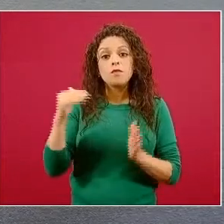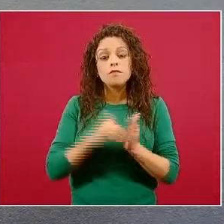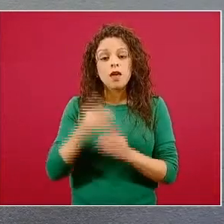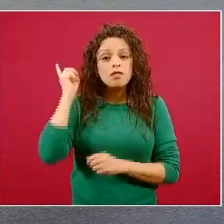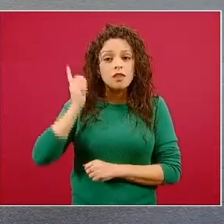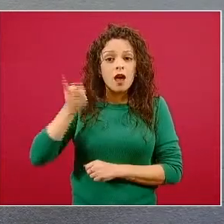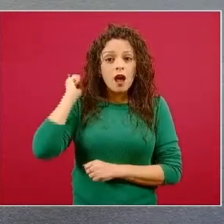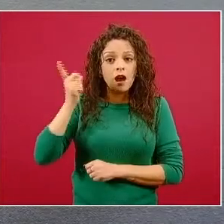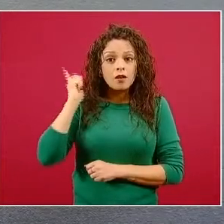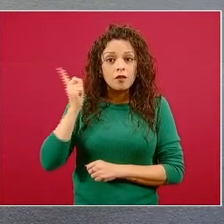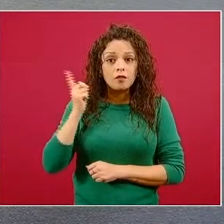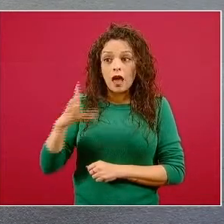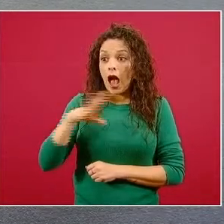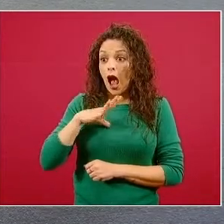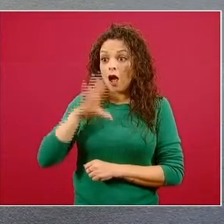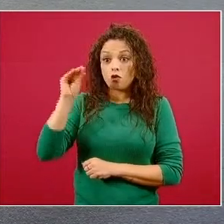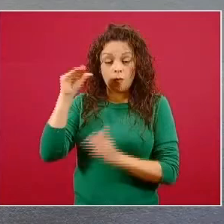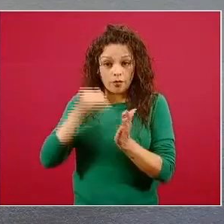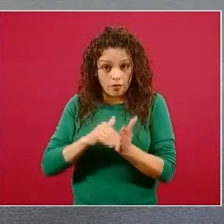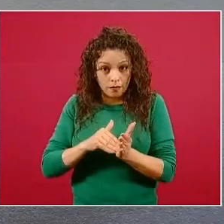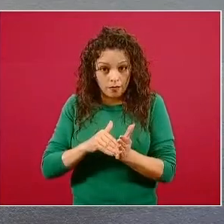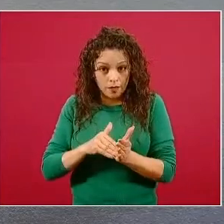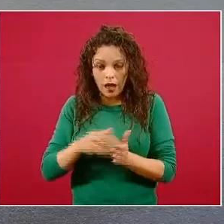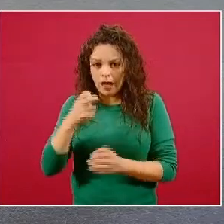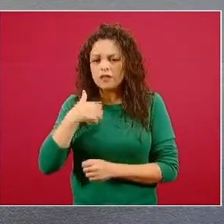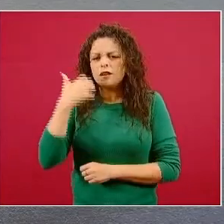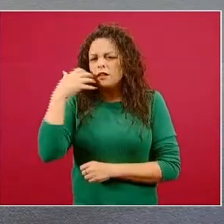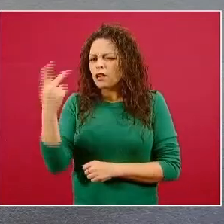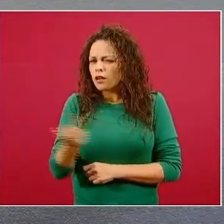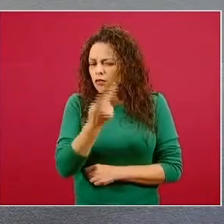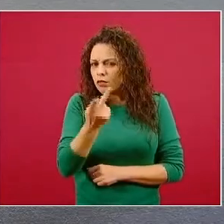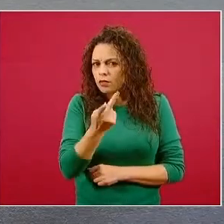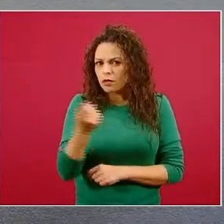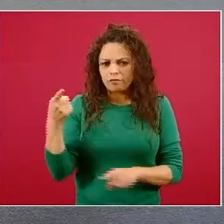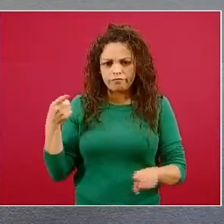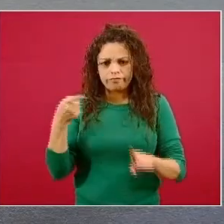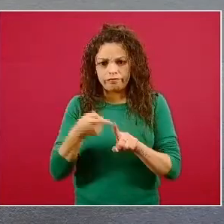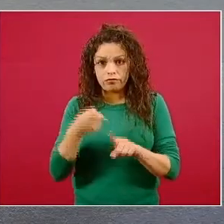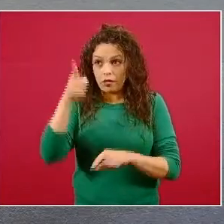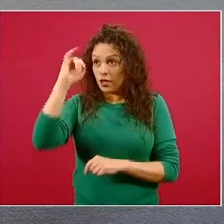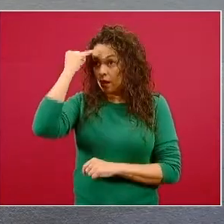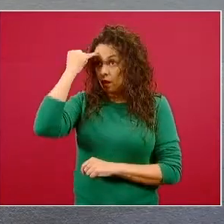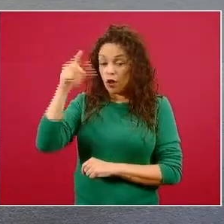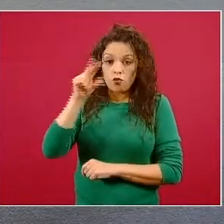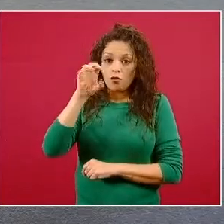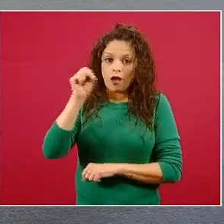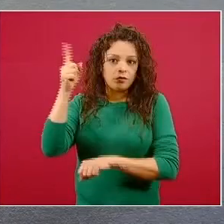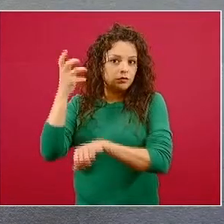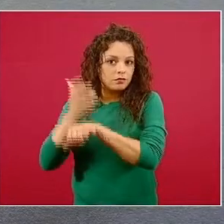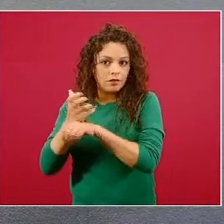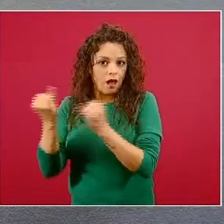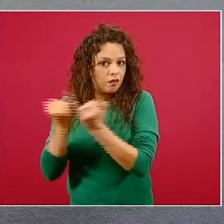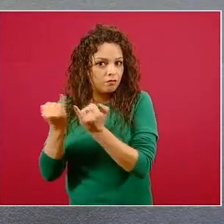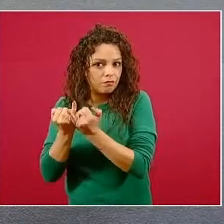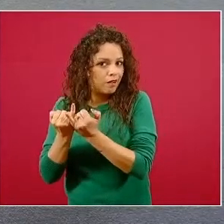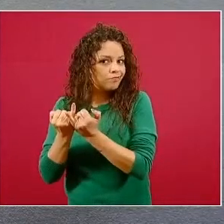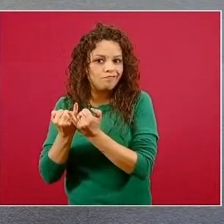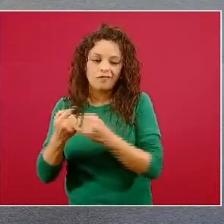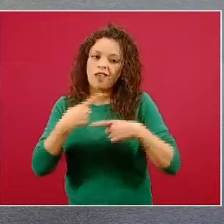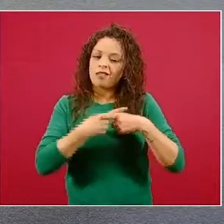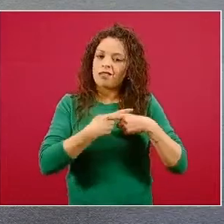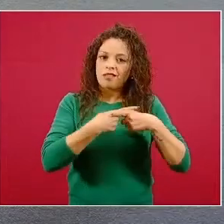90,000. Y la pregunta es, si frente a una situación de esta naturaleza, la India no es Estados Unidos, tiene una situación